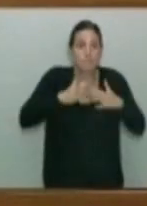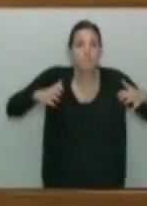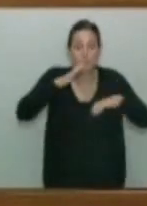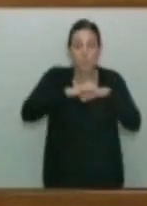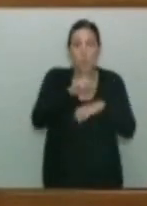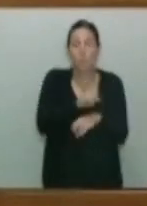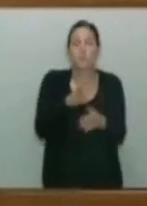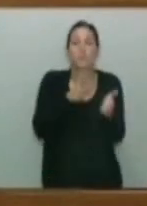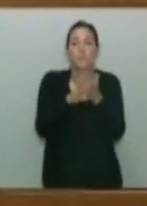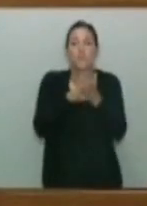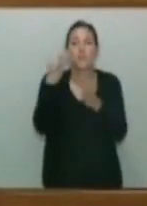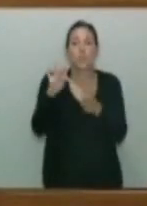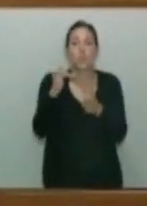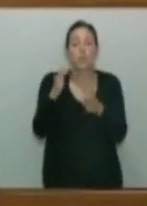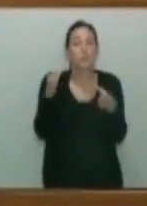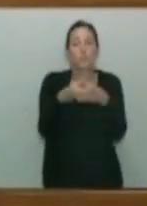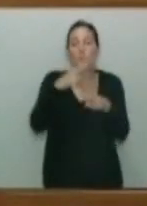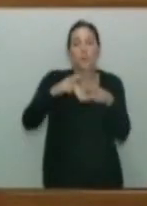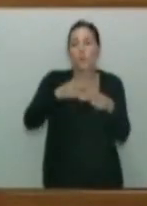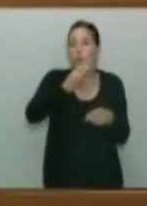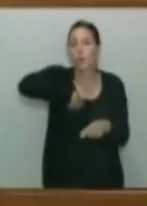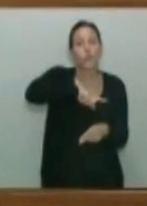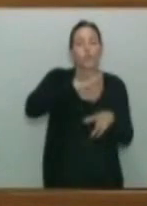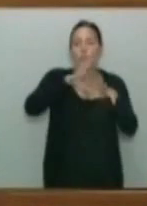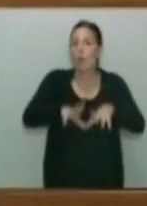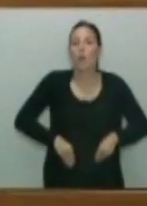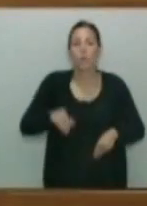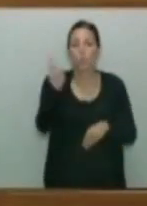una teoría del embudo político que nosotros no tenemos por qué aceptar.